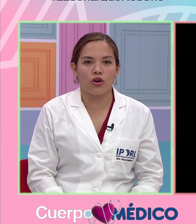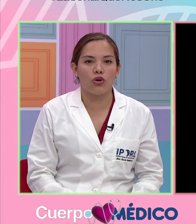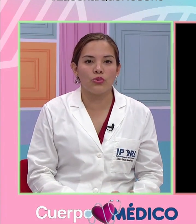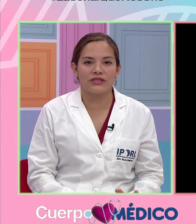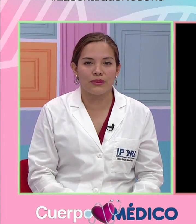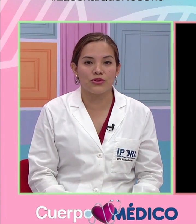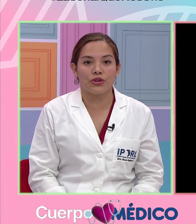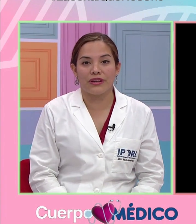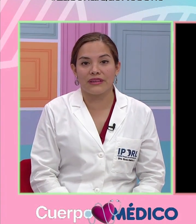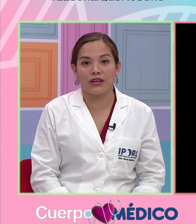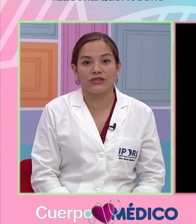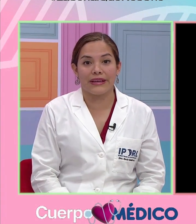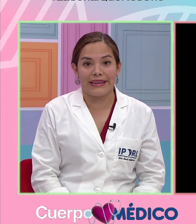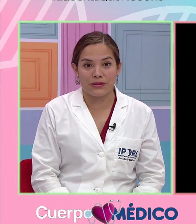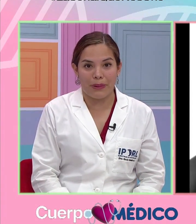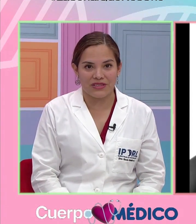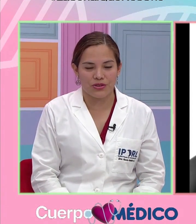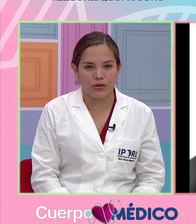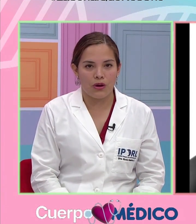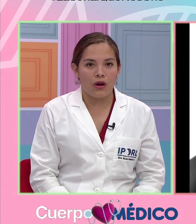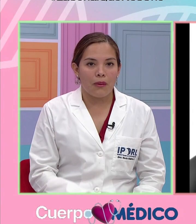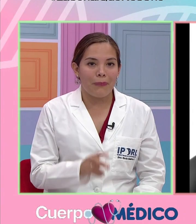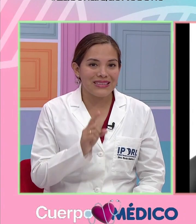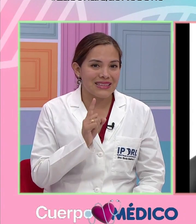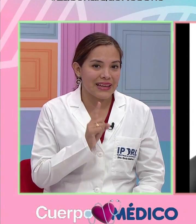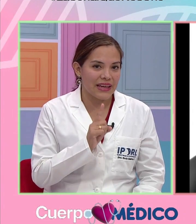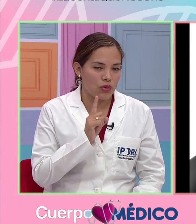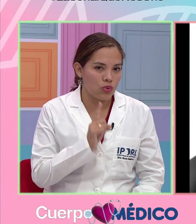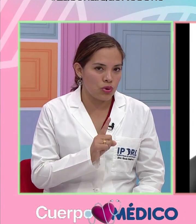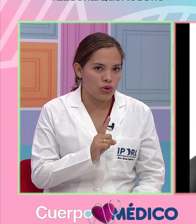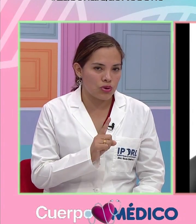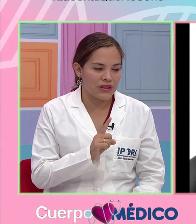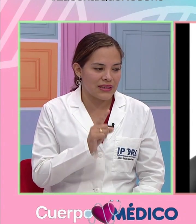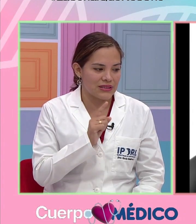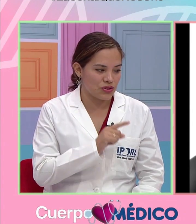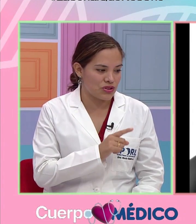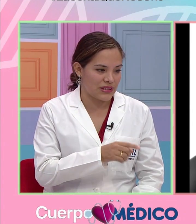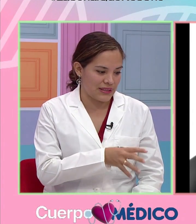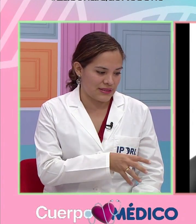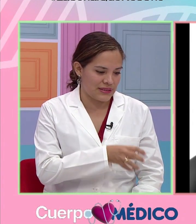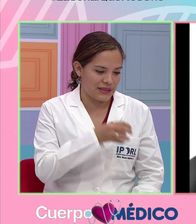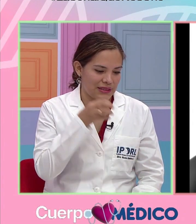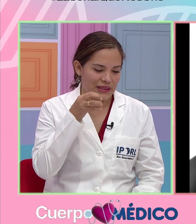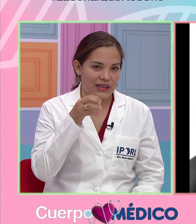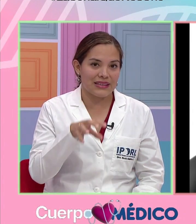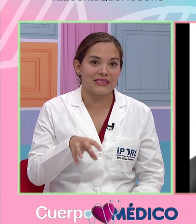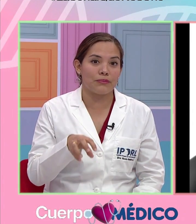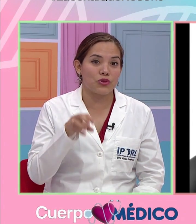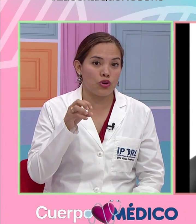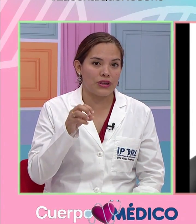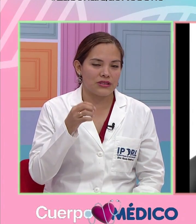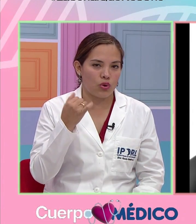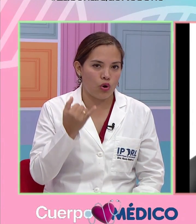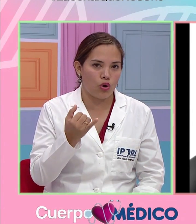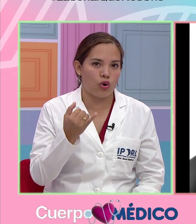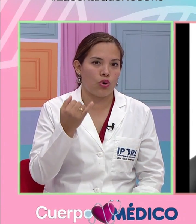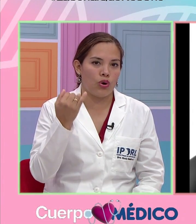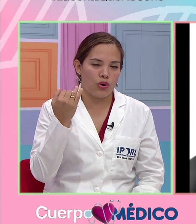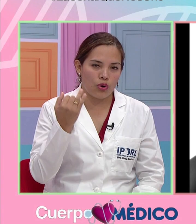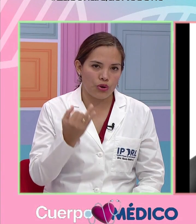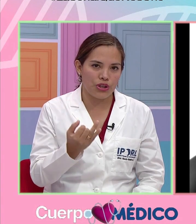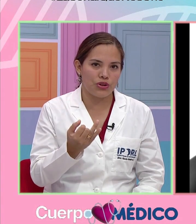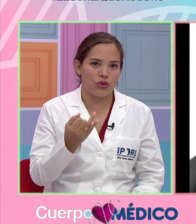información de cómo estamos orientados en el espacio. Basta que uno de estos tres receptores,